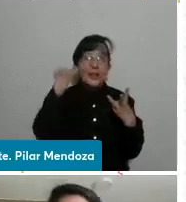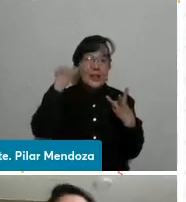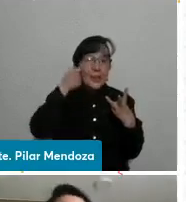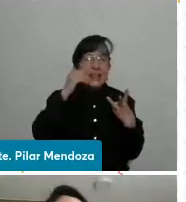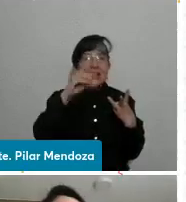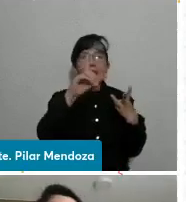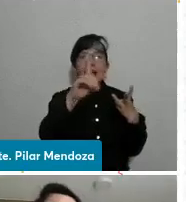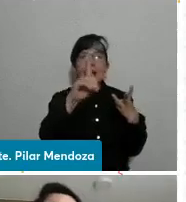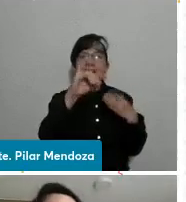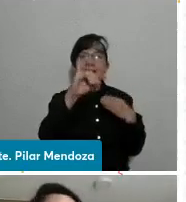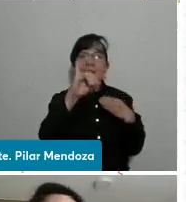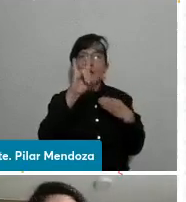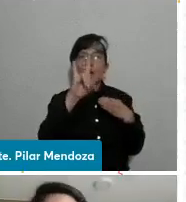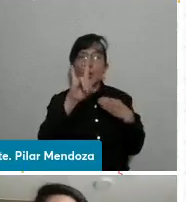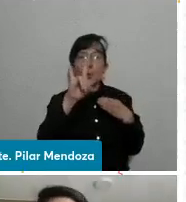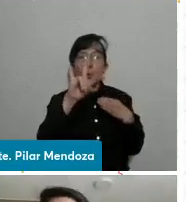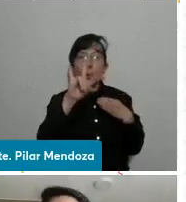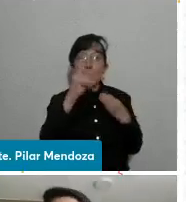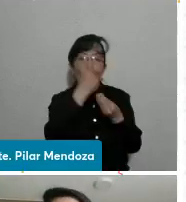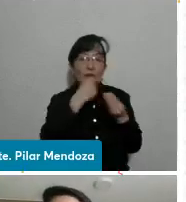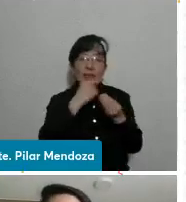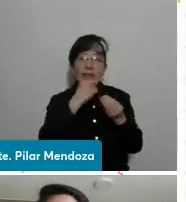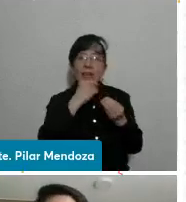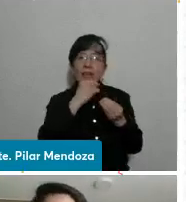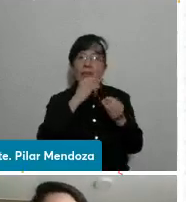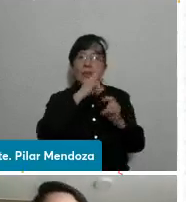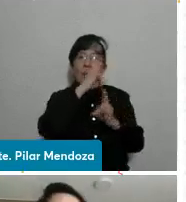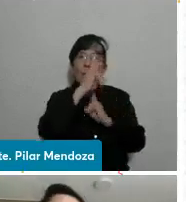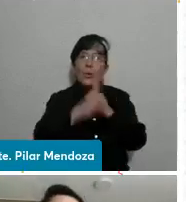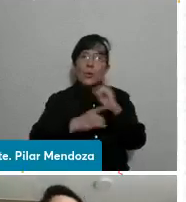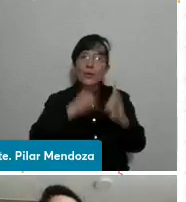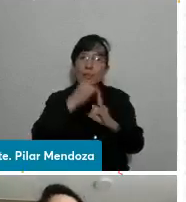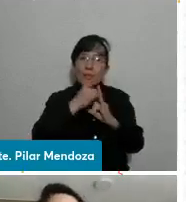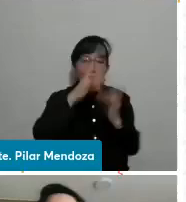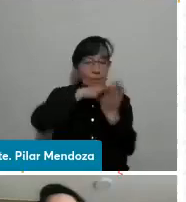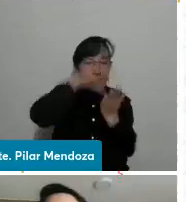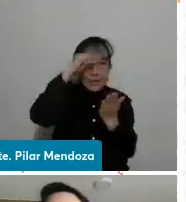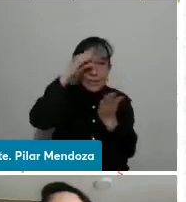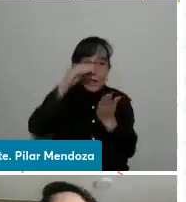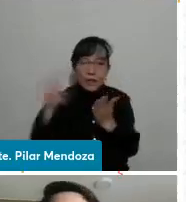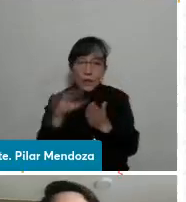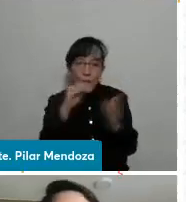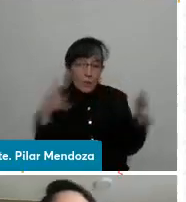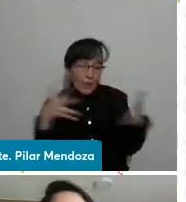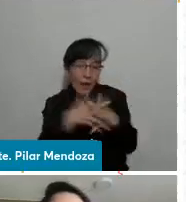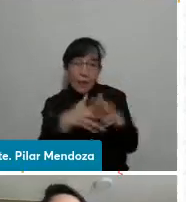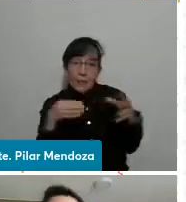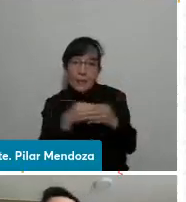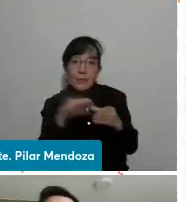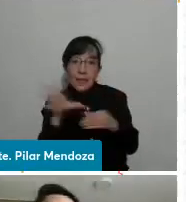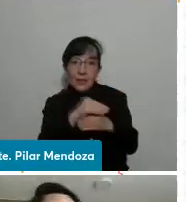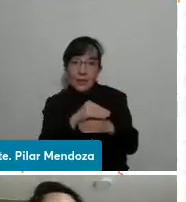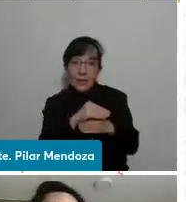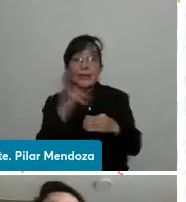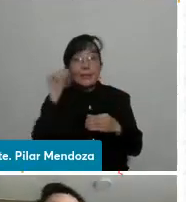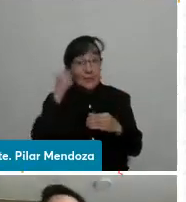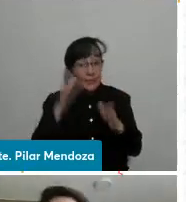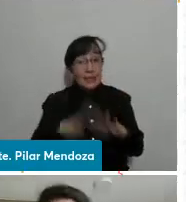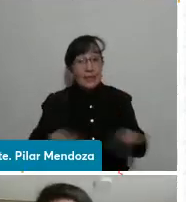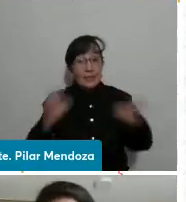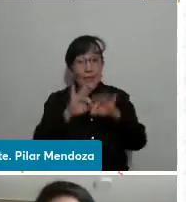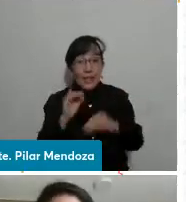aprendizaje. Y dentro de los principios del diseño universal para el aprendizaje, encontramos estas múltiples formas de motivación